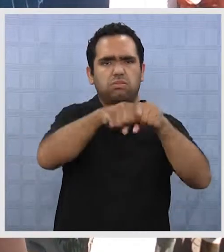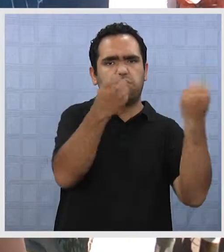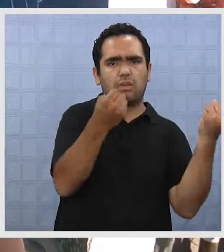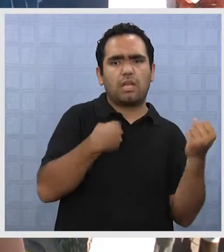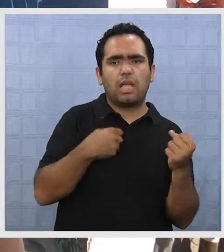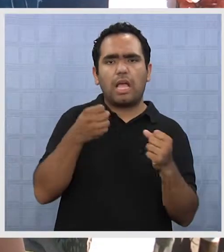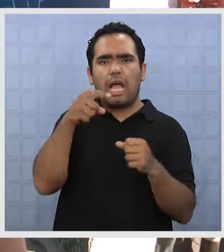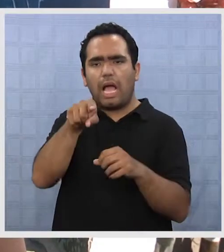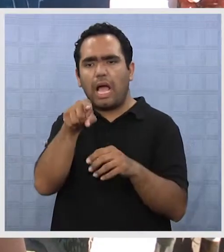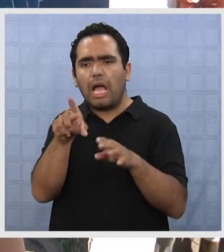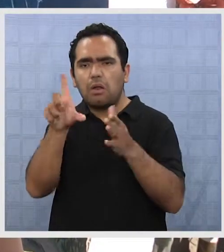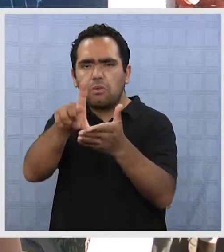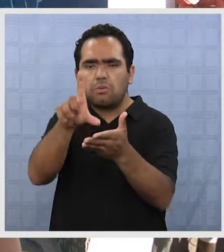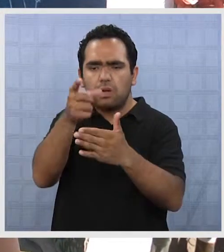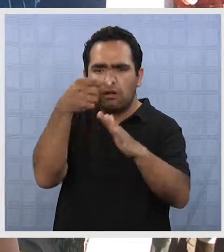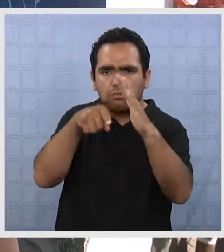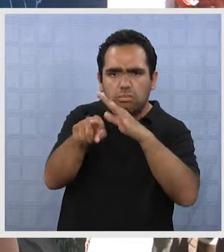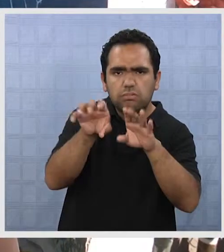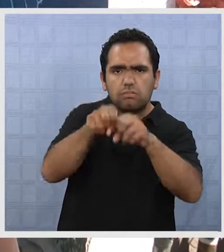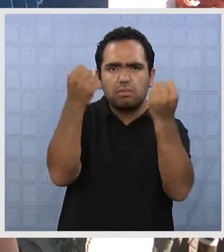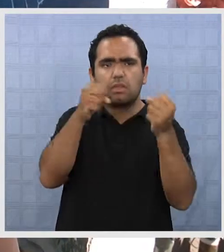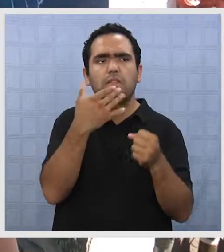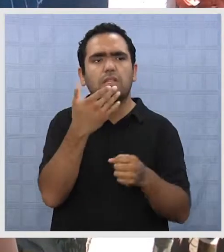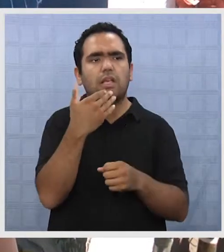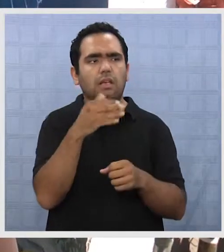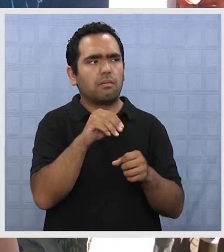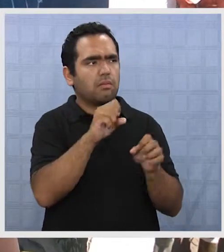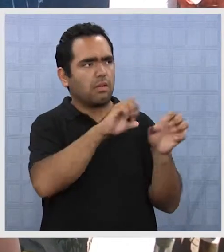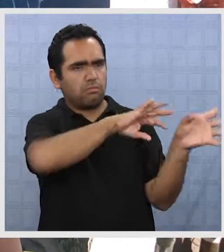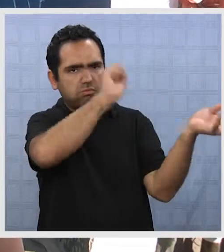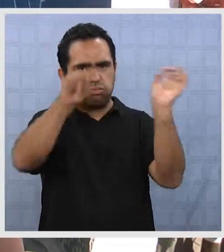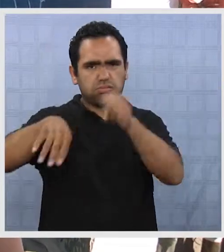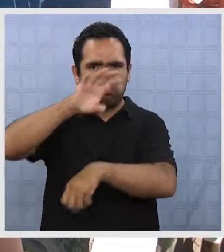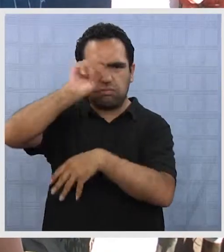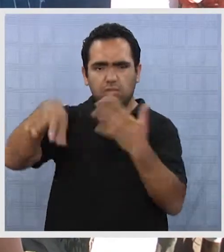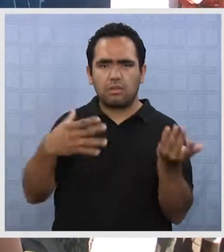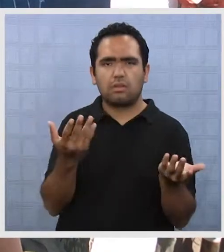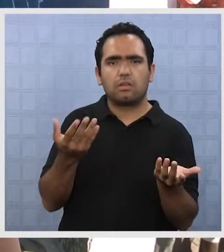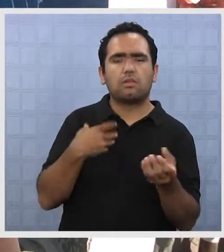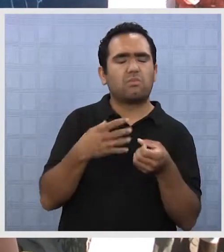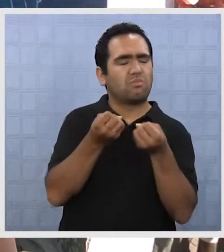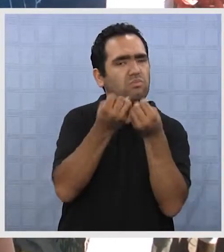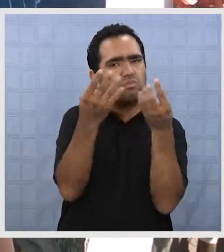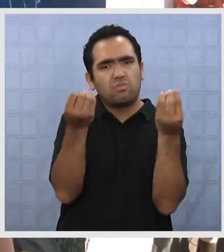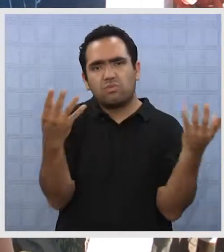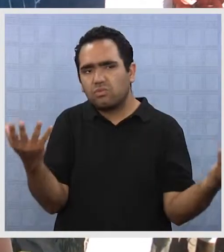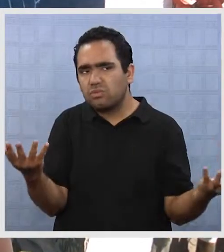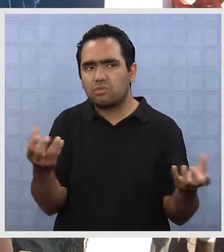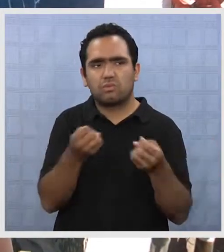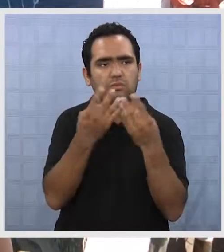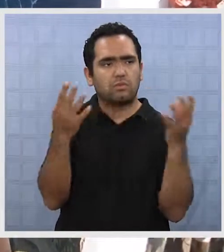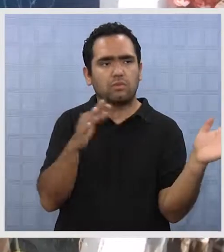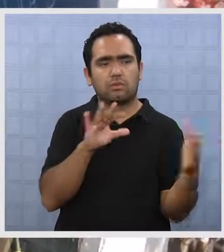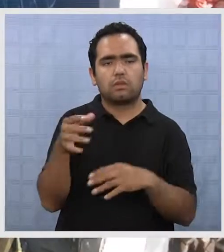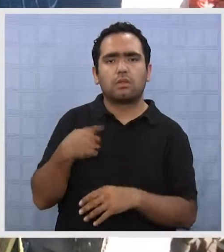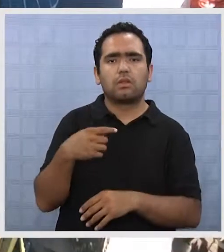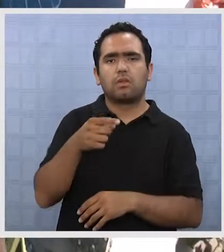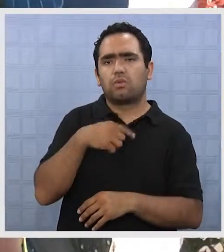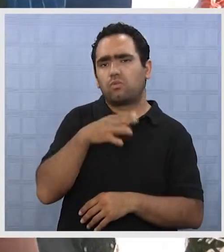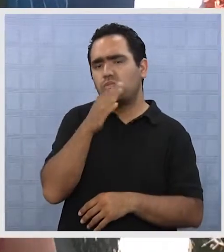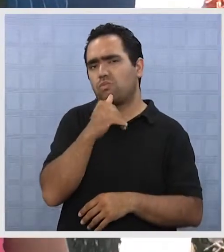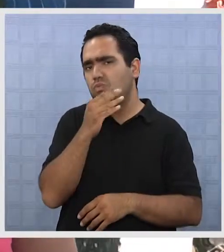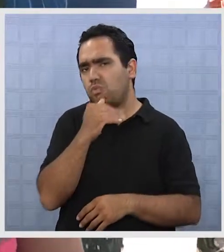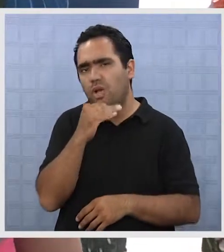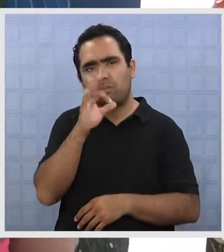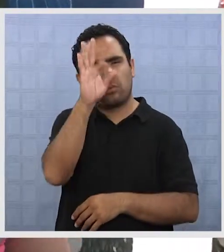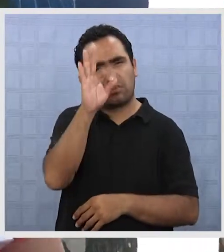destrozos a bóvedas, a nichos, a mousoleos y son muchos, bastantes. No tenemos